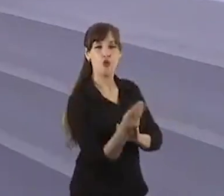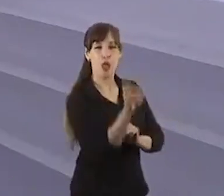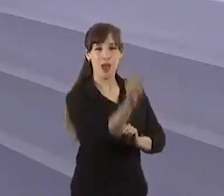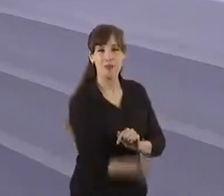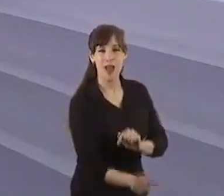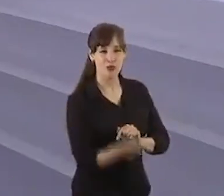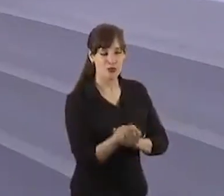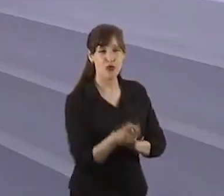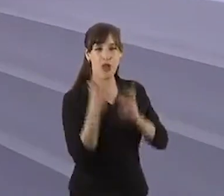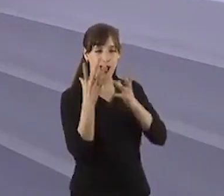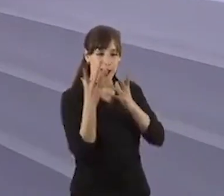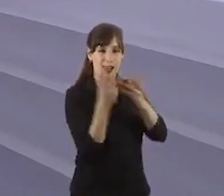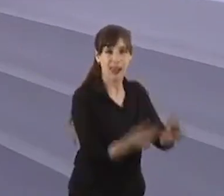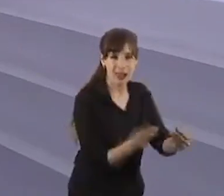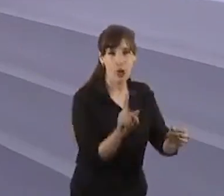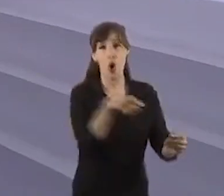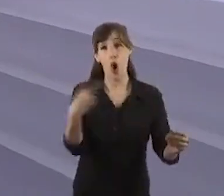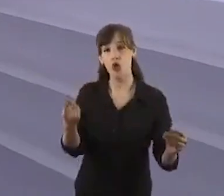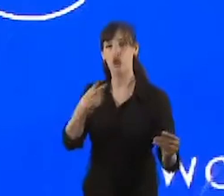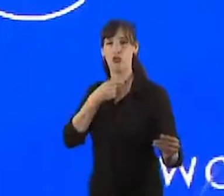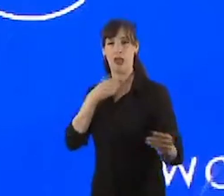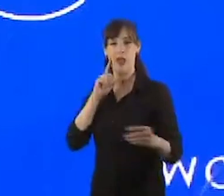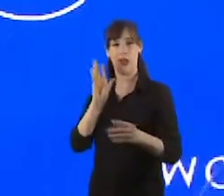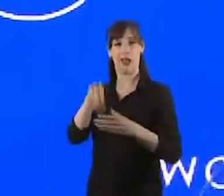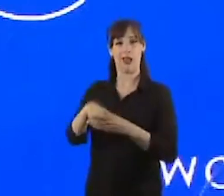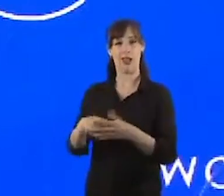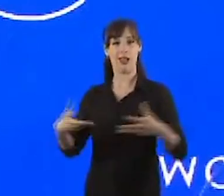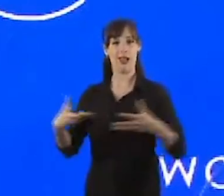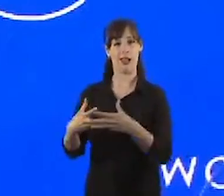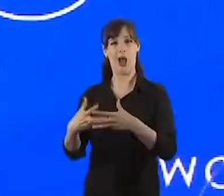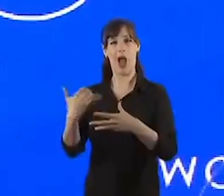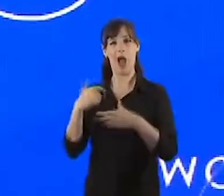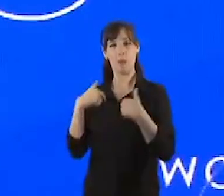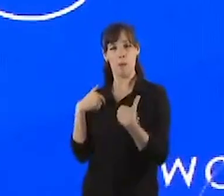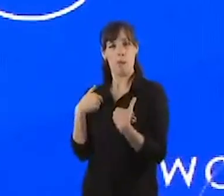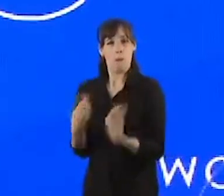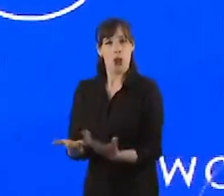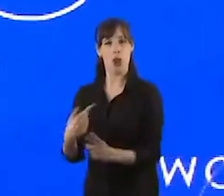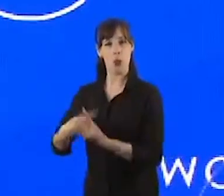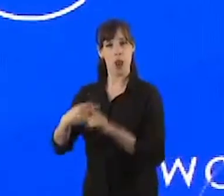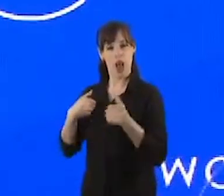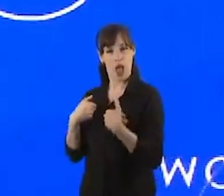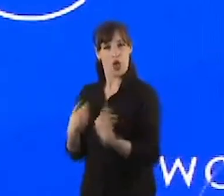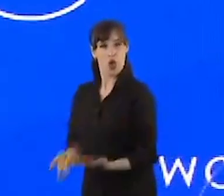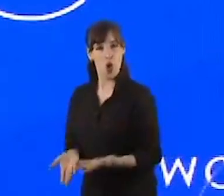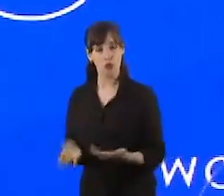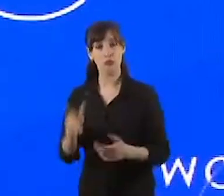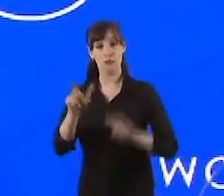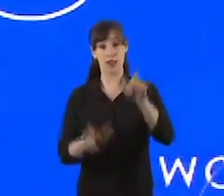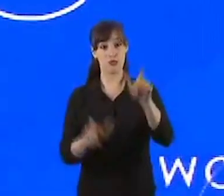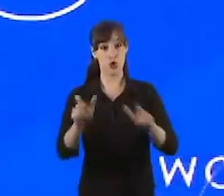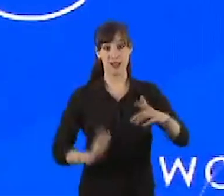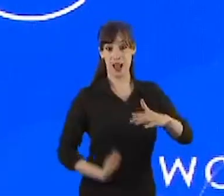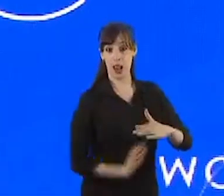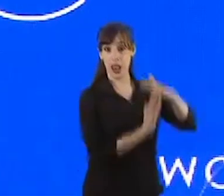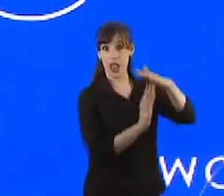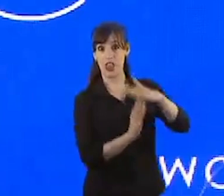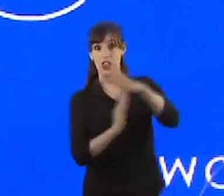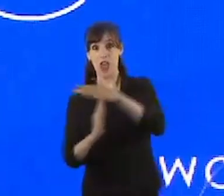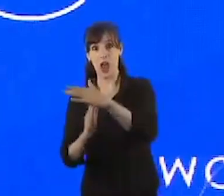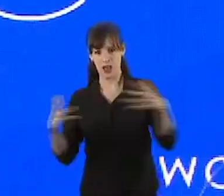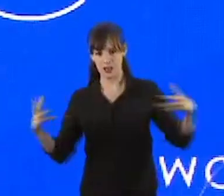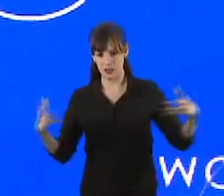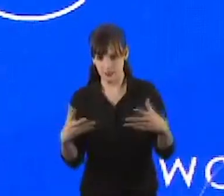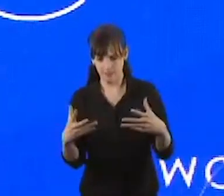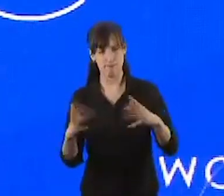por el deseo de pertenecer a una casta privilegiada, los principales líderes del mundo occidental han abandonado el modelo de la